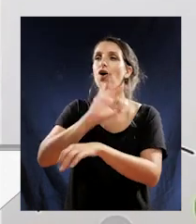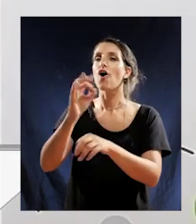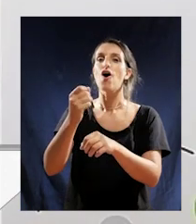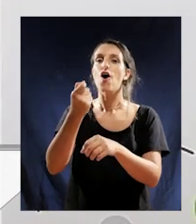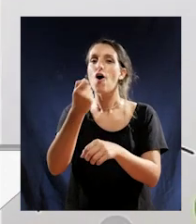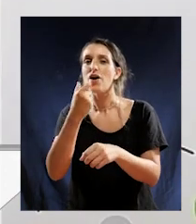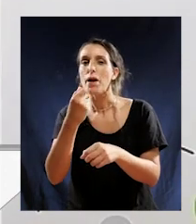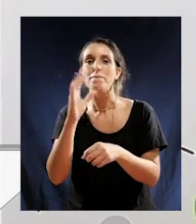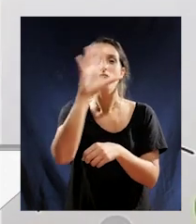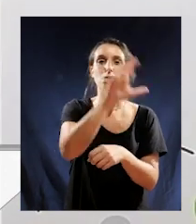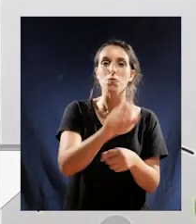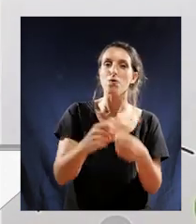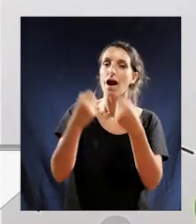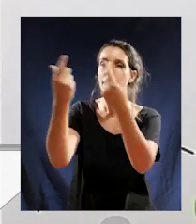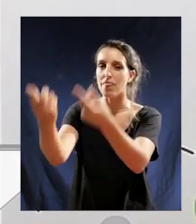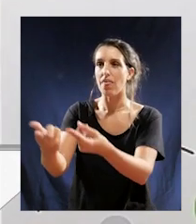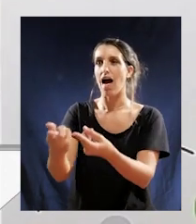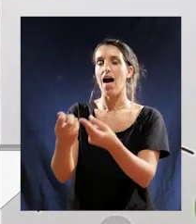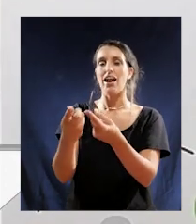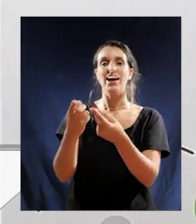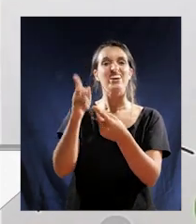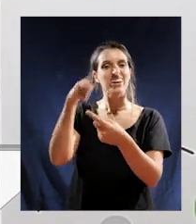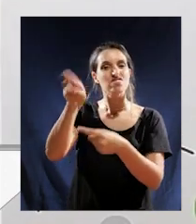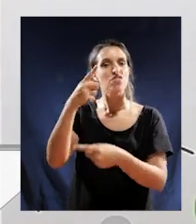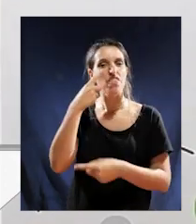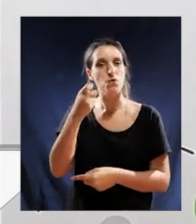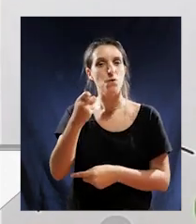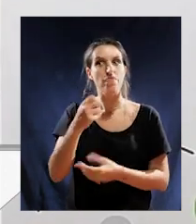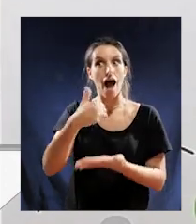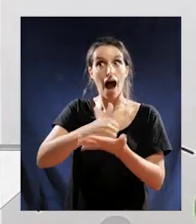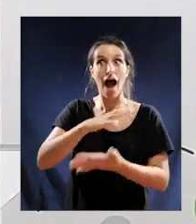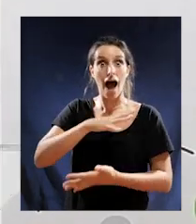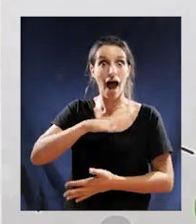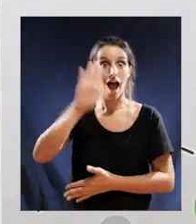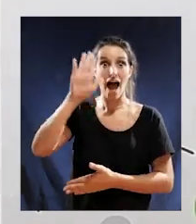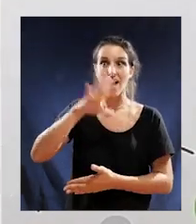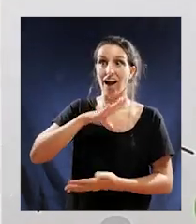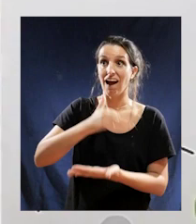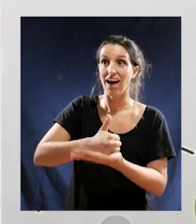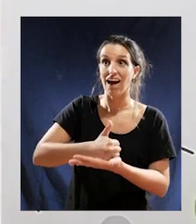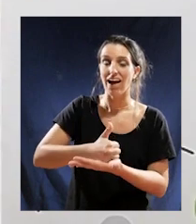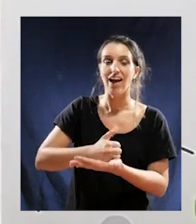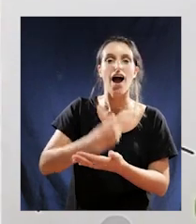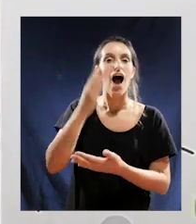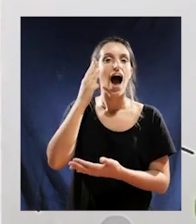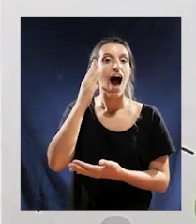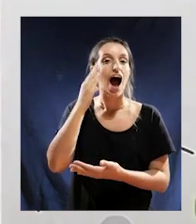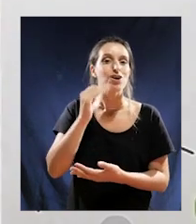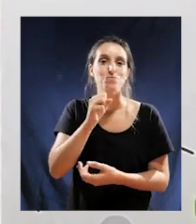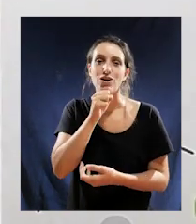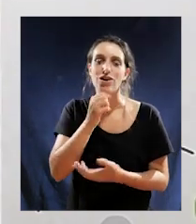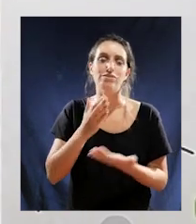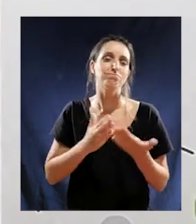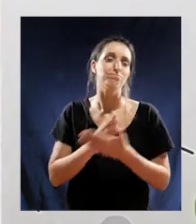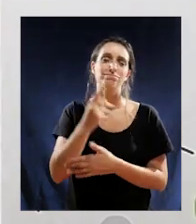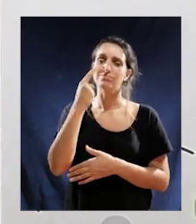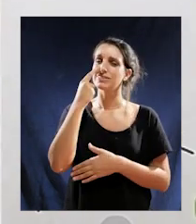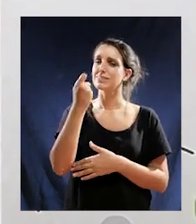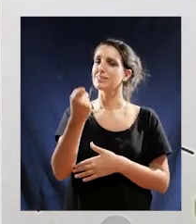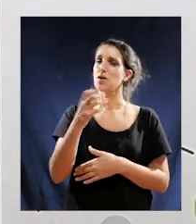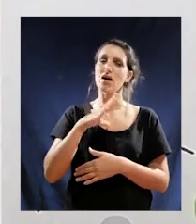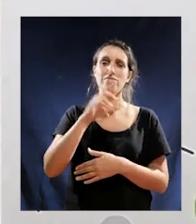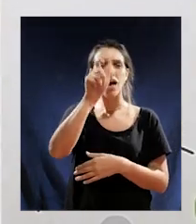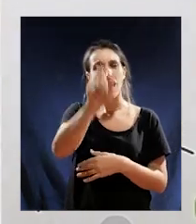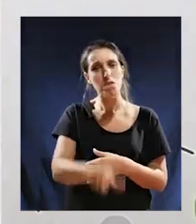los remedios saber que estamos y bueno iván a los abuelos sienten esa